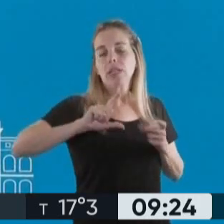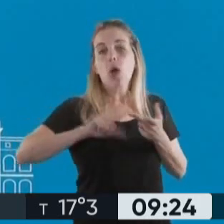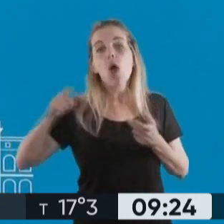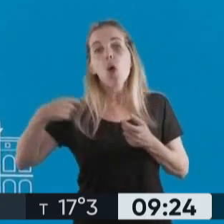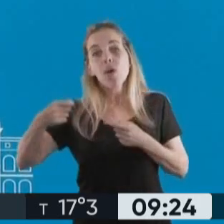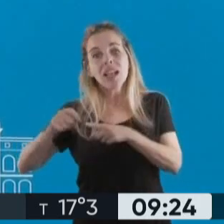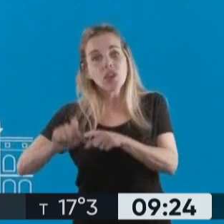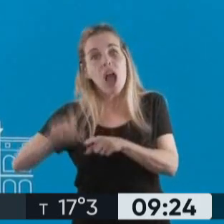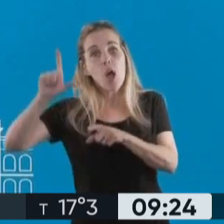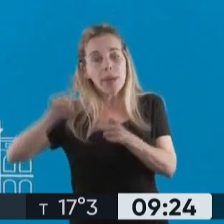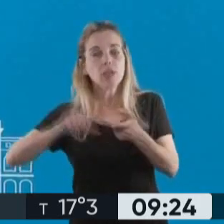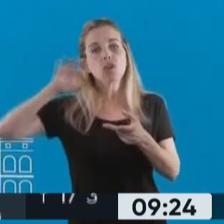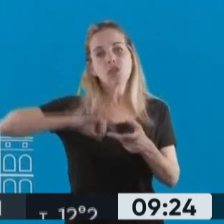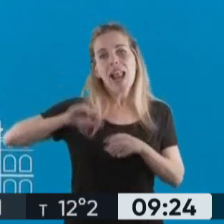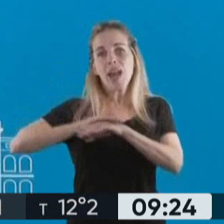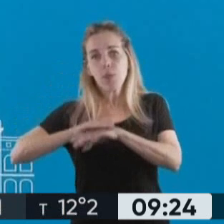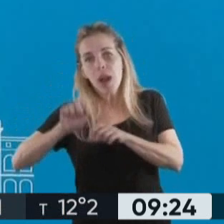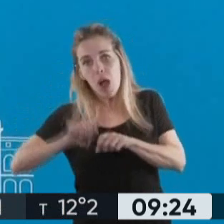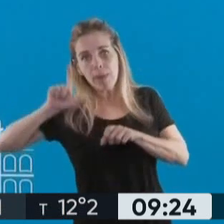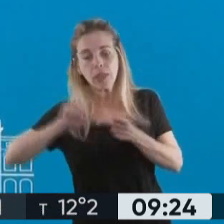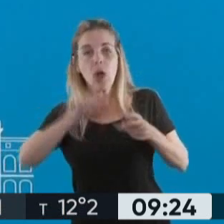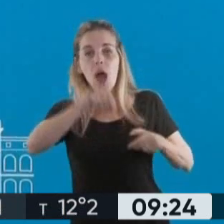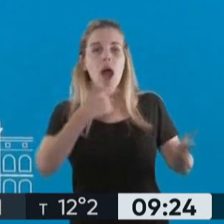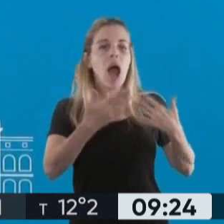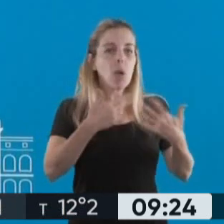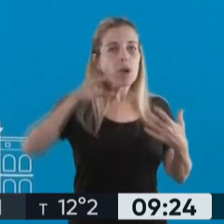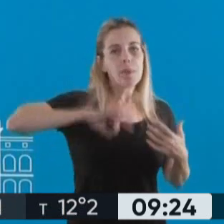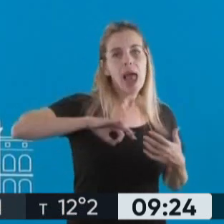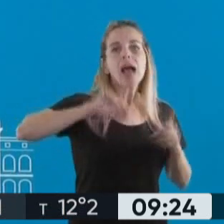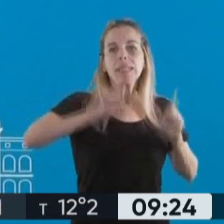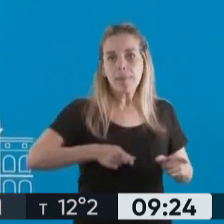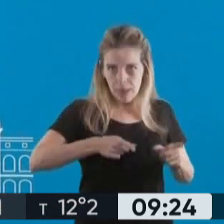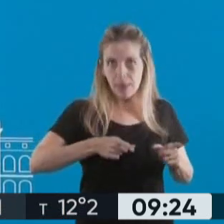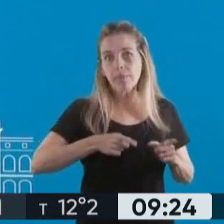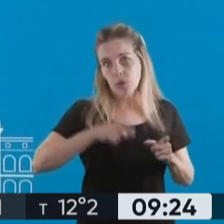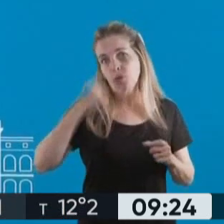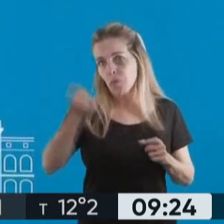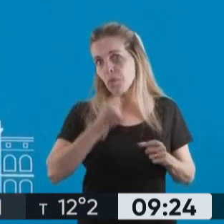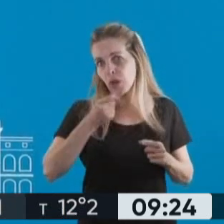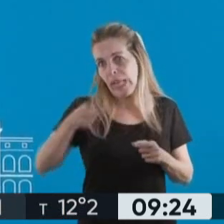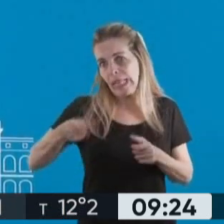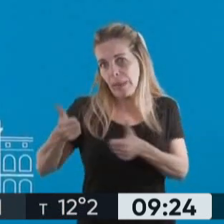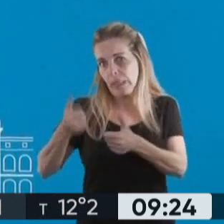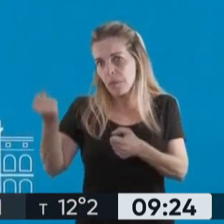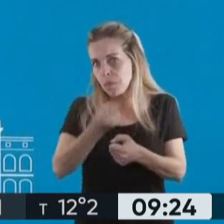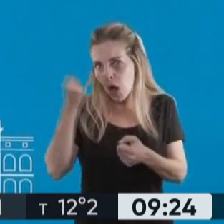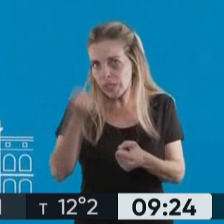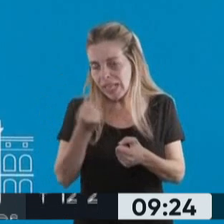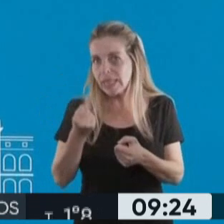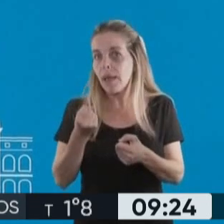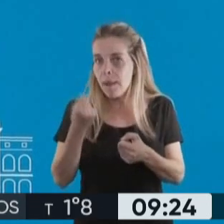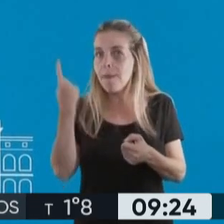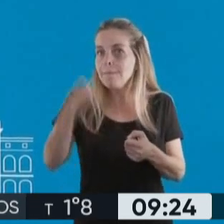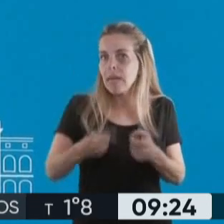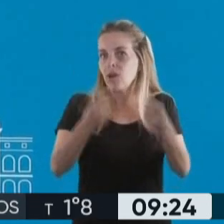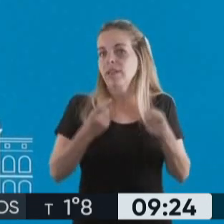jubilaciones, el aumento en el salario mínimo, el aumento que se está dando en las paritarias para que tenga valor, tiene que venir de la mano de que se detenga la